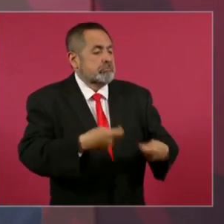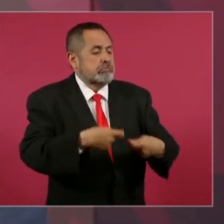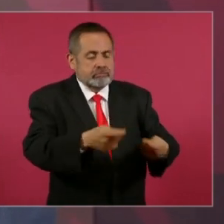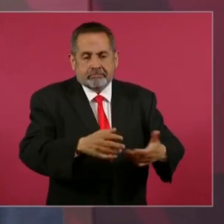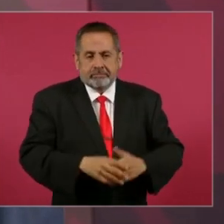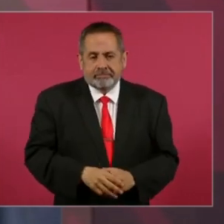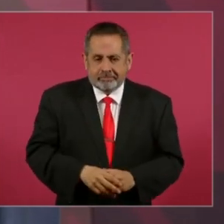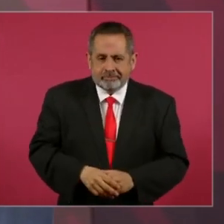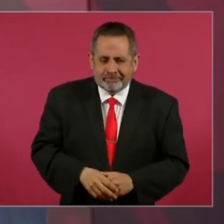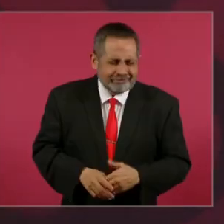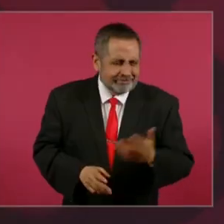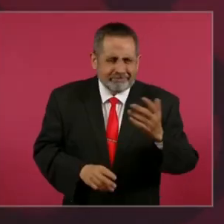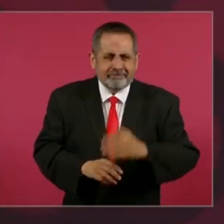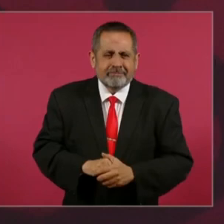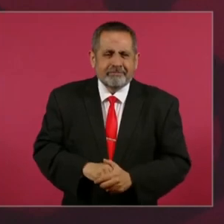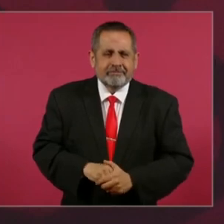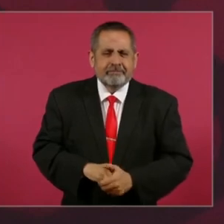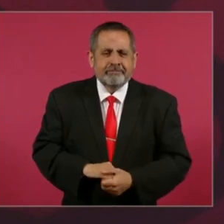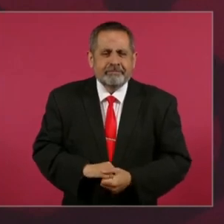Servige,